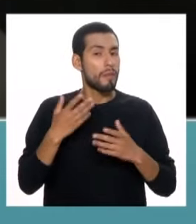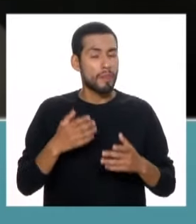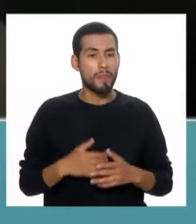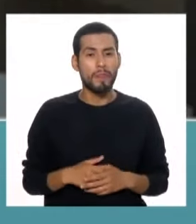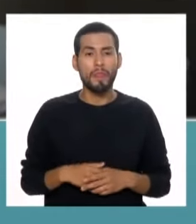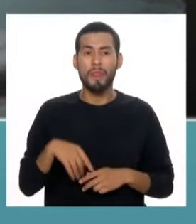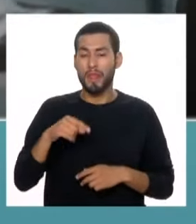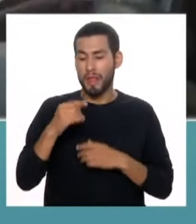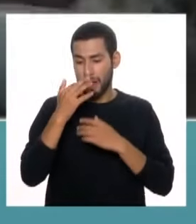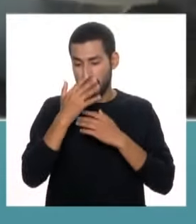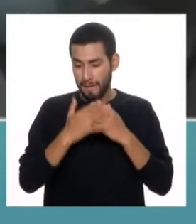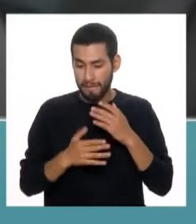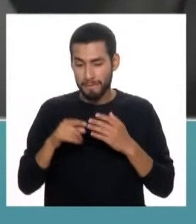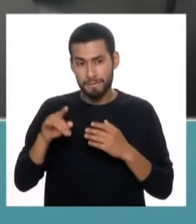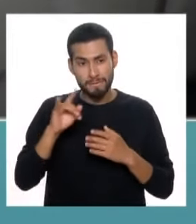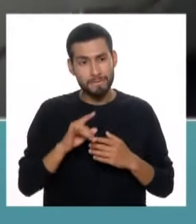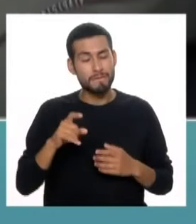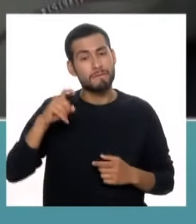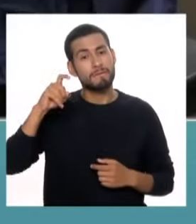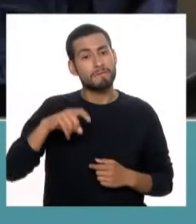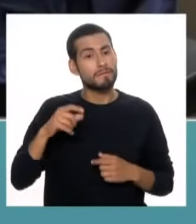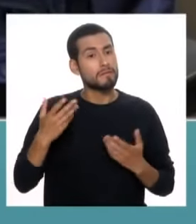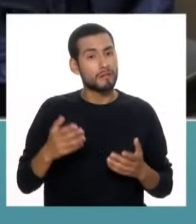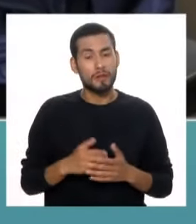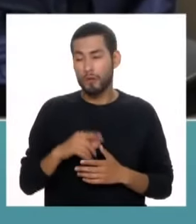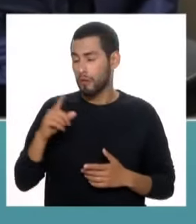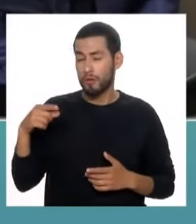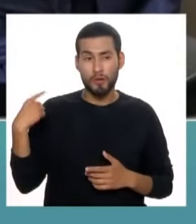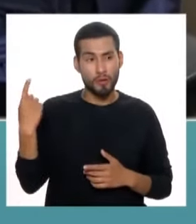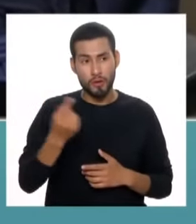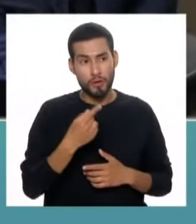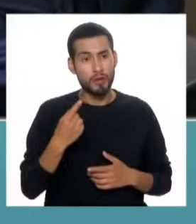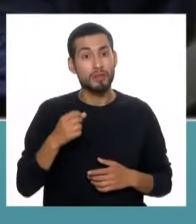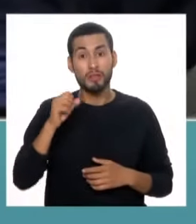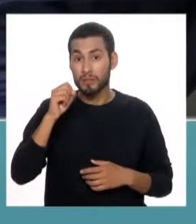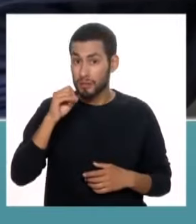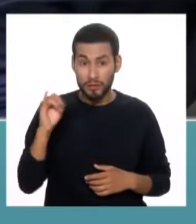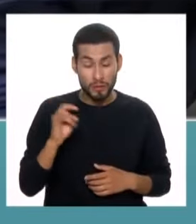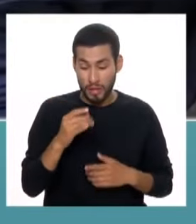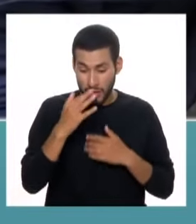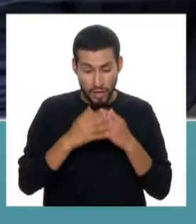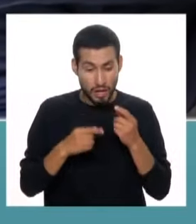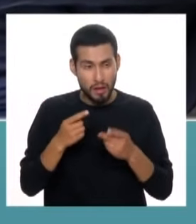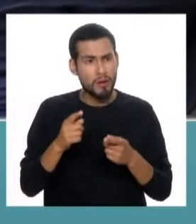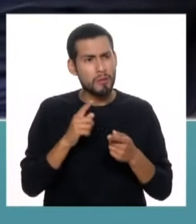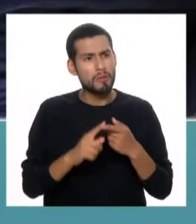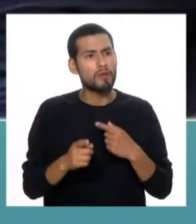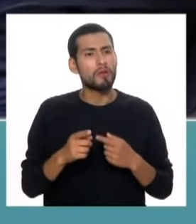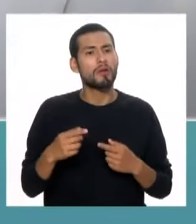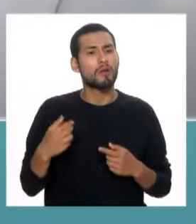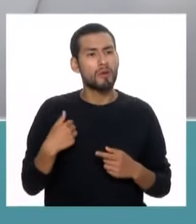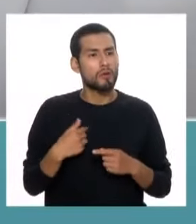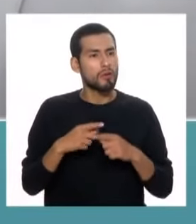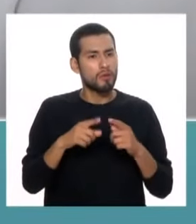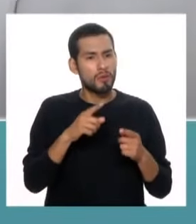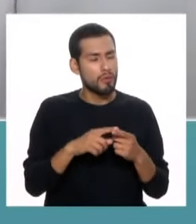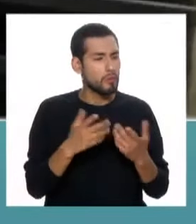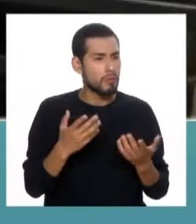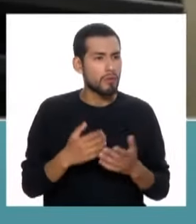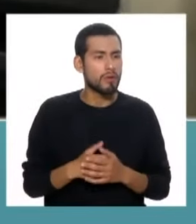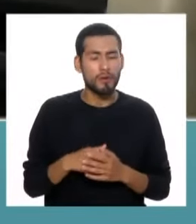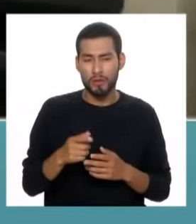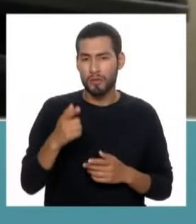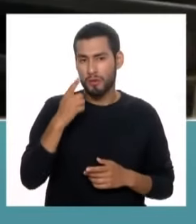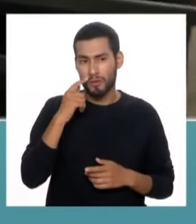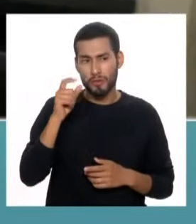usar la sangre y es necesario que todos donemos. Si no podemos donar, por lo menos educarnos. Había algo que el